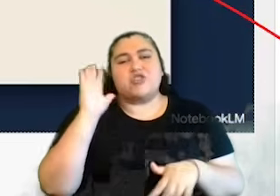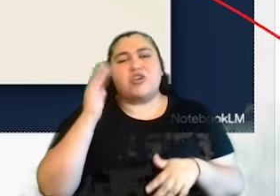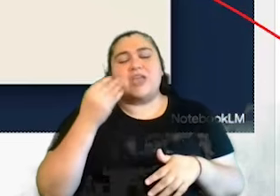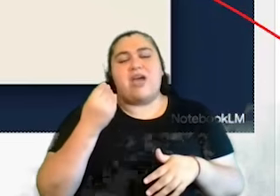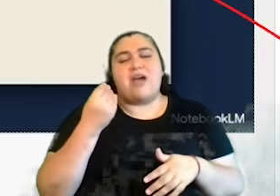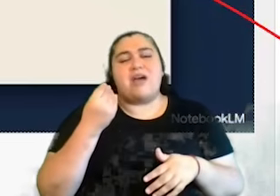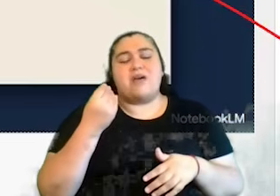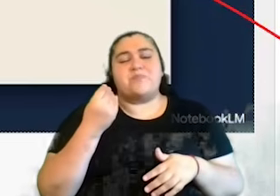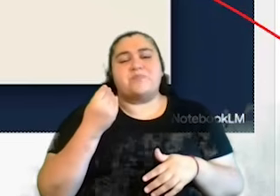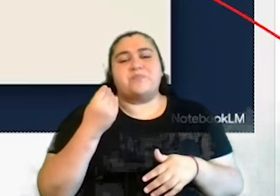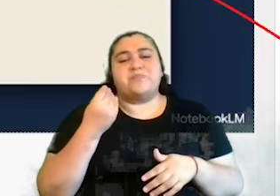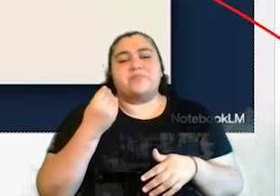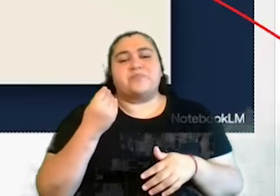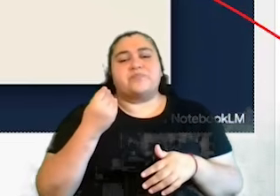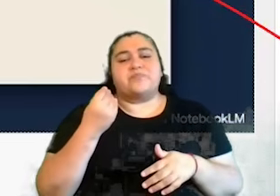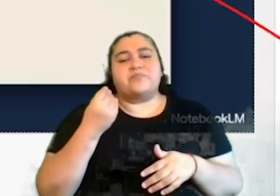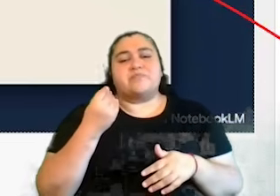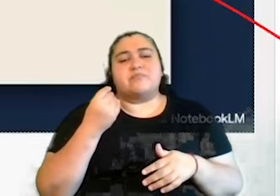varias